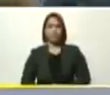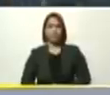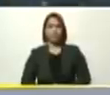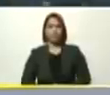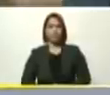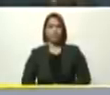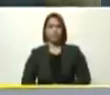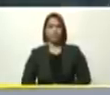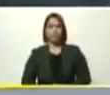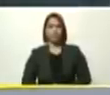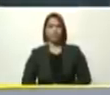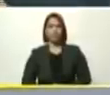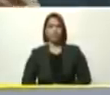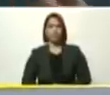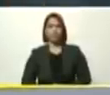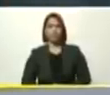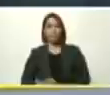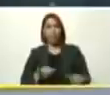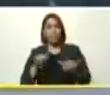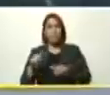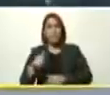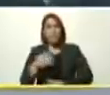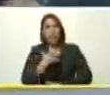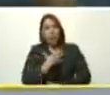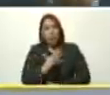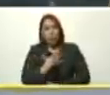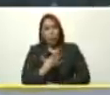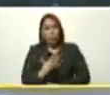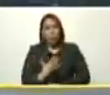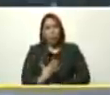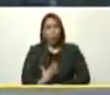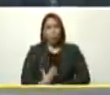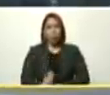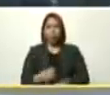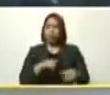la misma tristeza, el mismo dolor de aquel día.